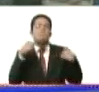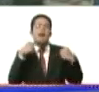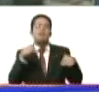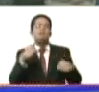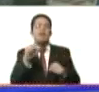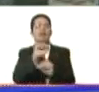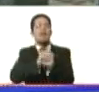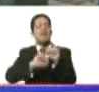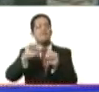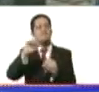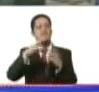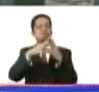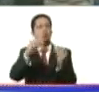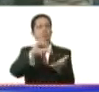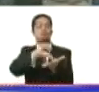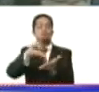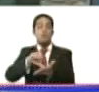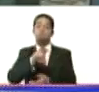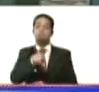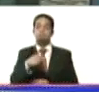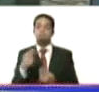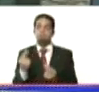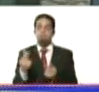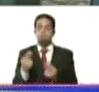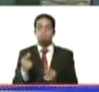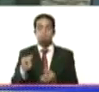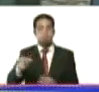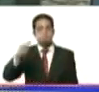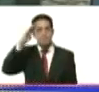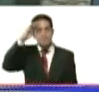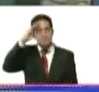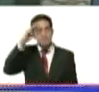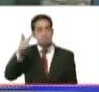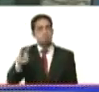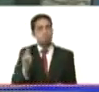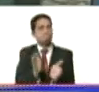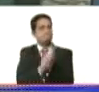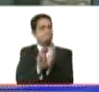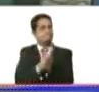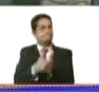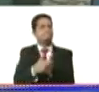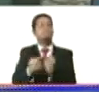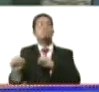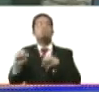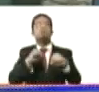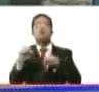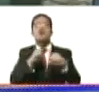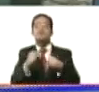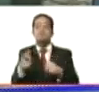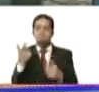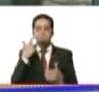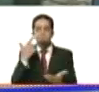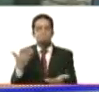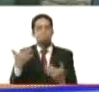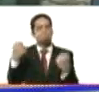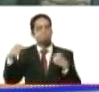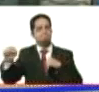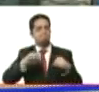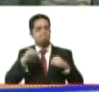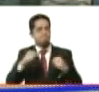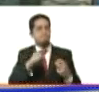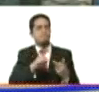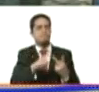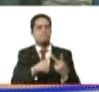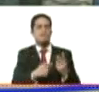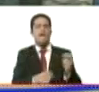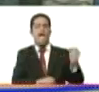de todas las ciudades, así que se tiene que mover la Fuerza Armada Nacional Bolivariana profesional, con toda su capacidad operacional, sistemas de